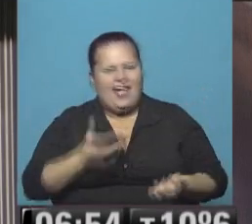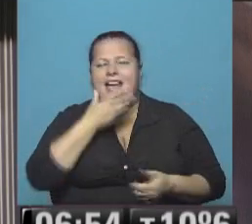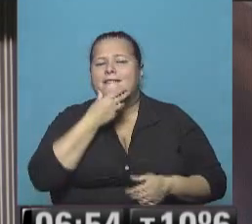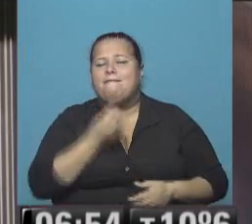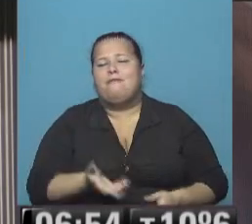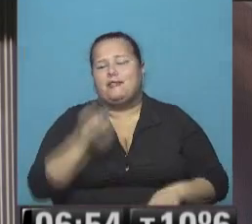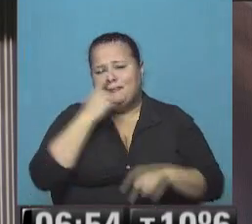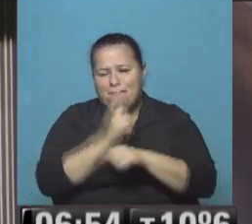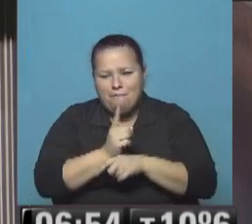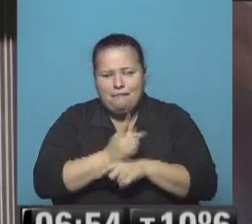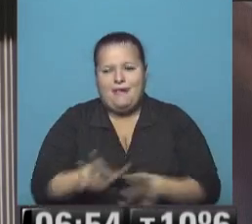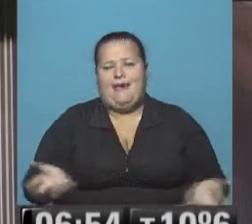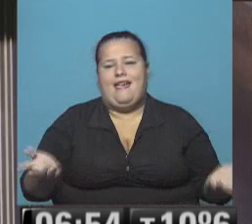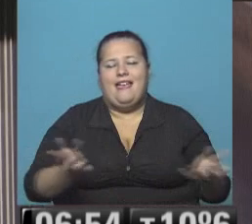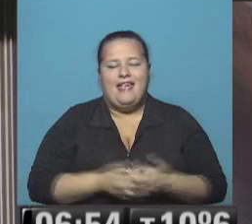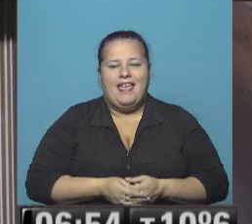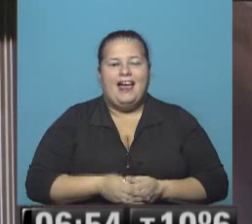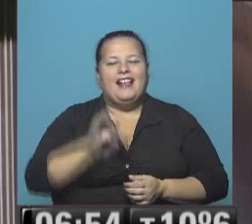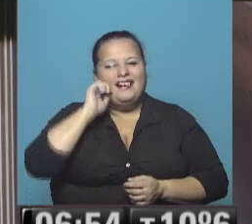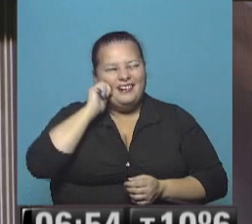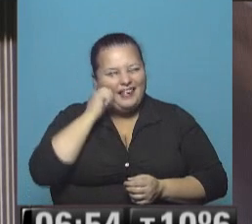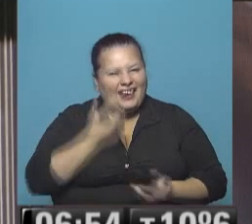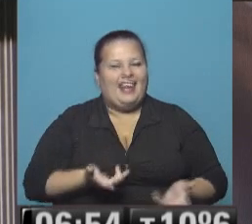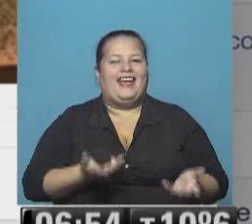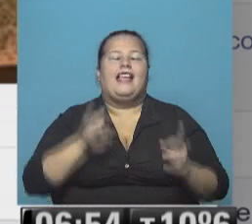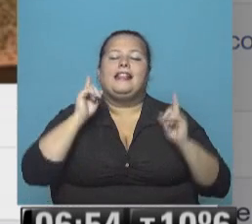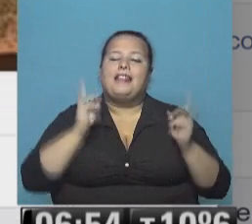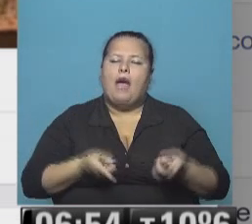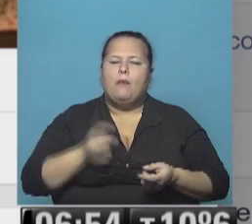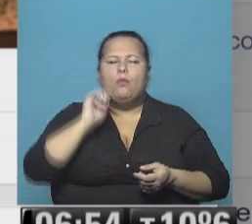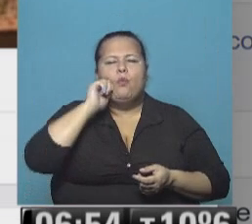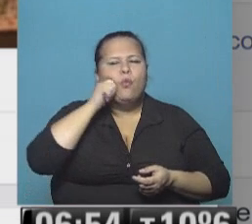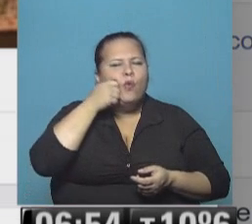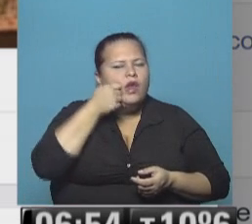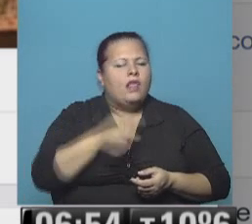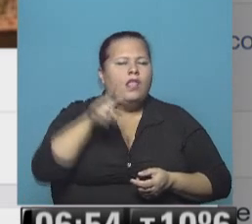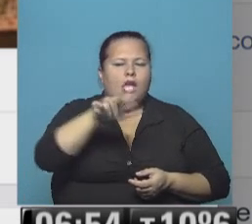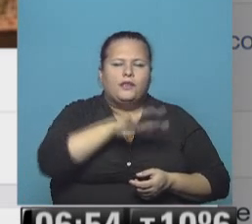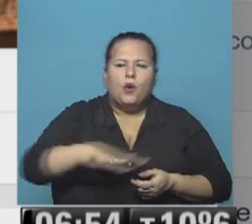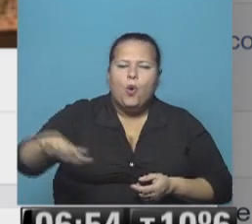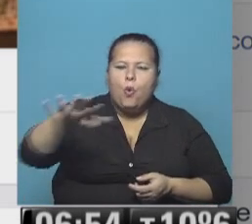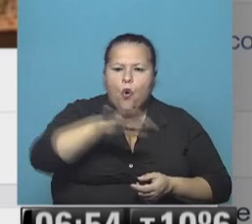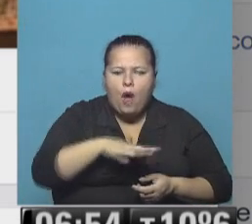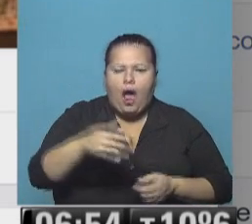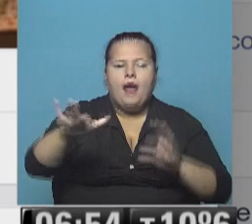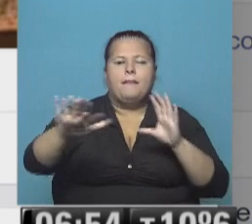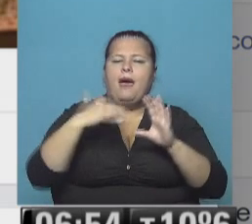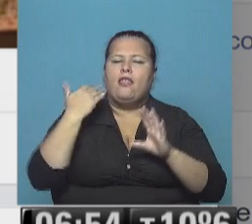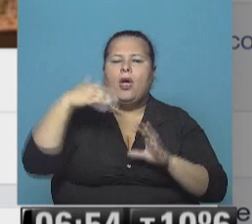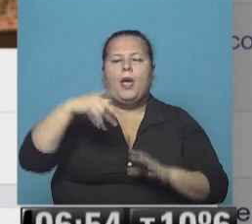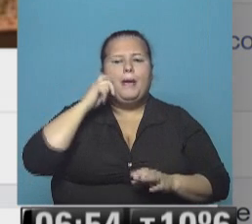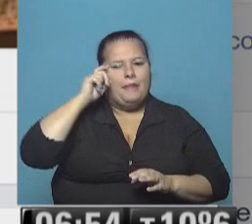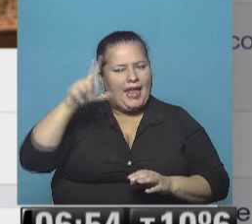estás cachorra gabi que lindísima y también que livni sima este paisaje que nos envía